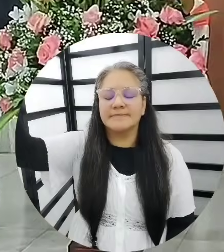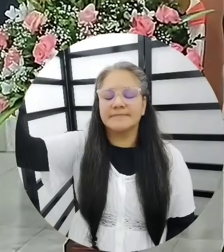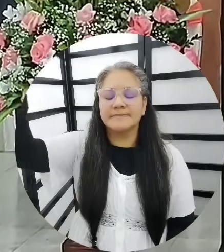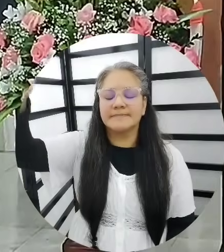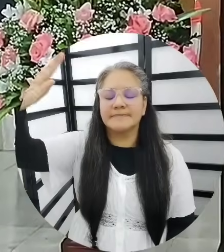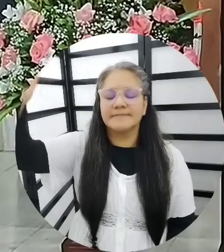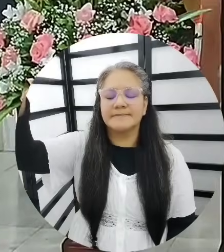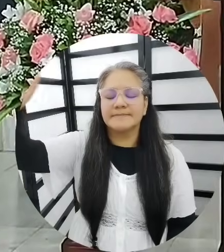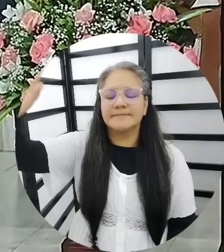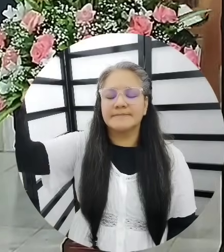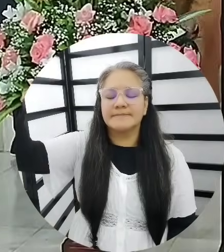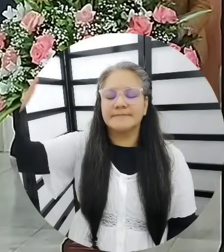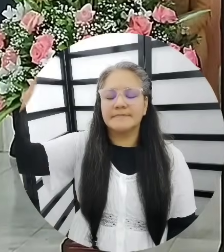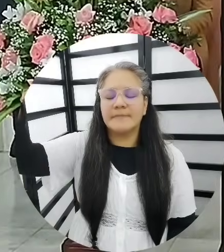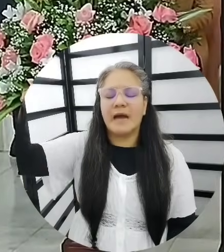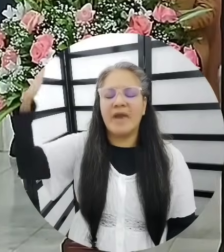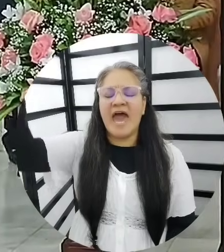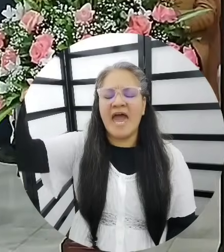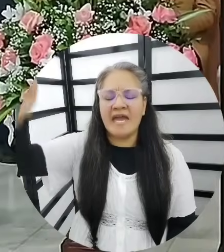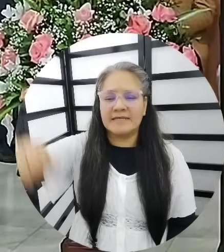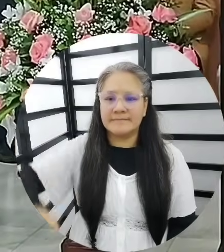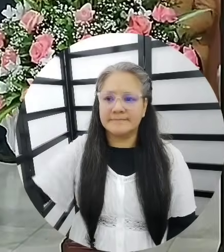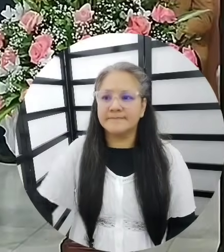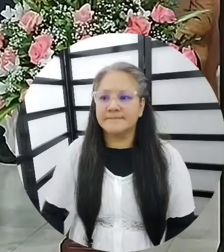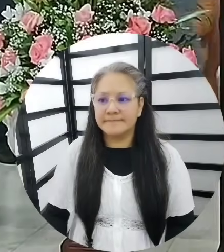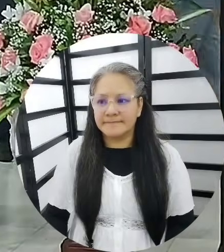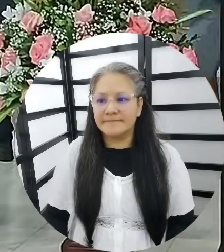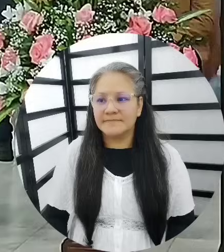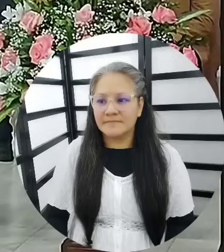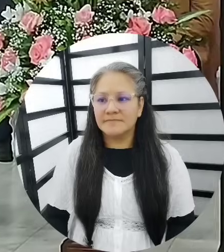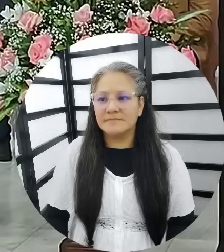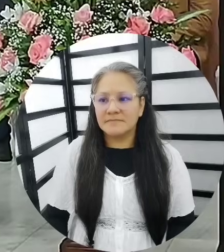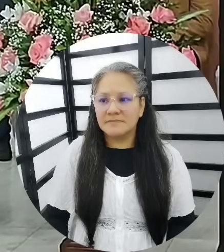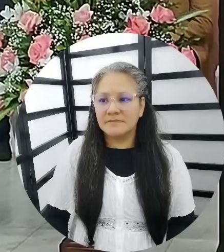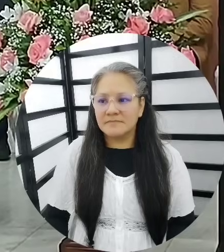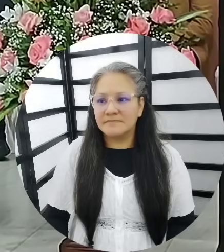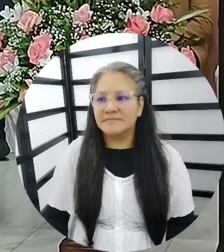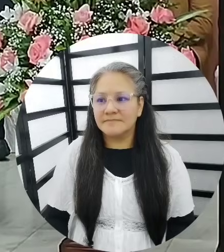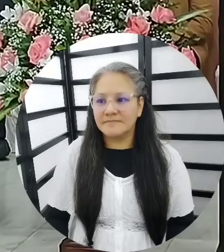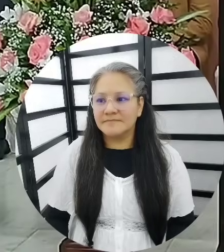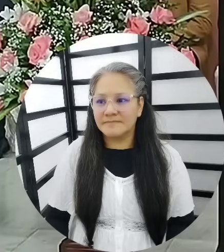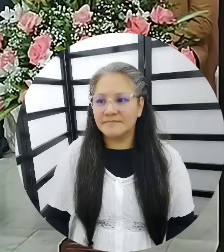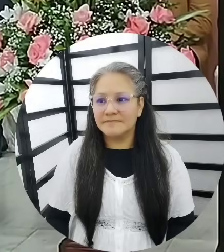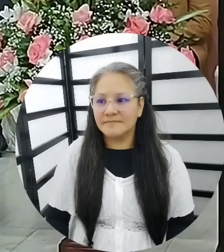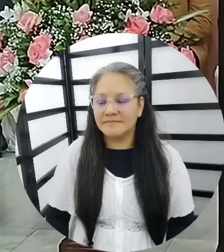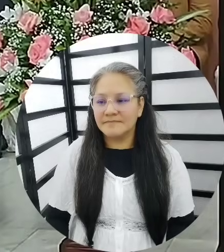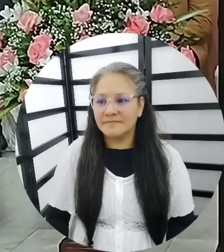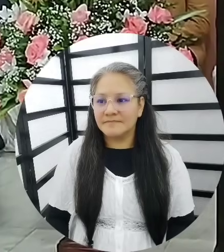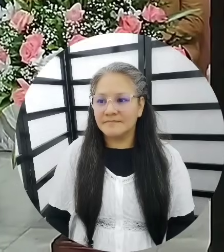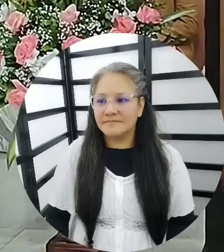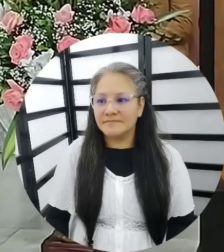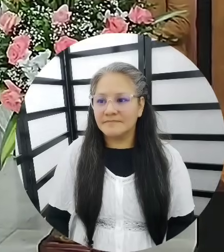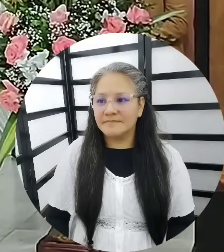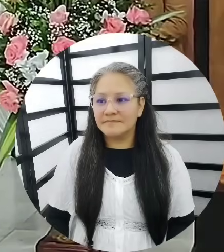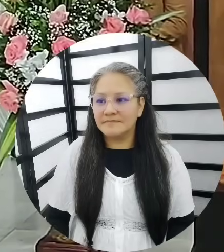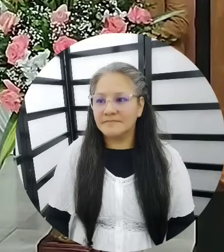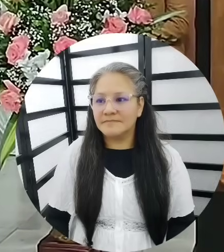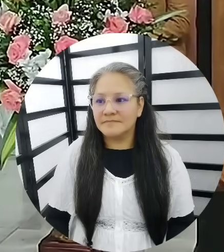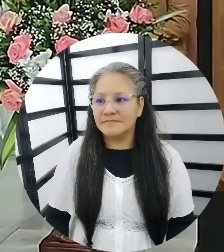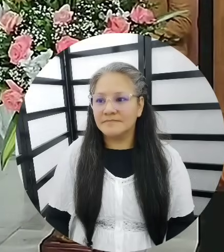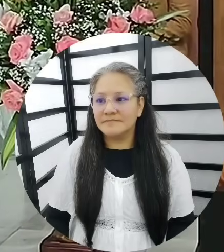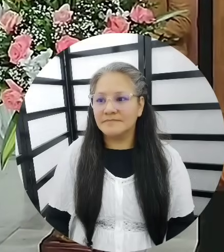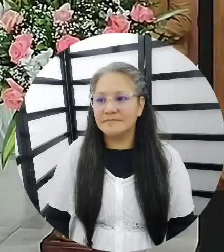cerca. Y tiene que haber una intimidad en nosotros. Óigame bien, hermanos. Nosotros